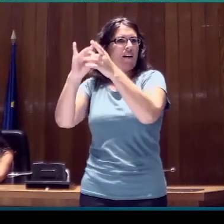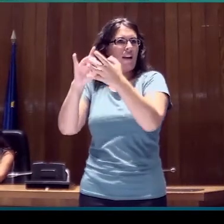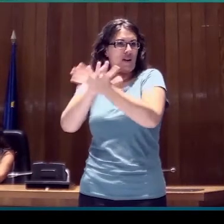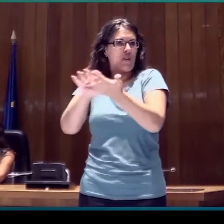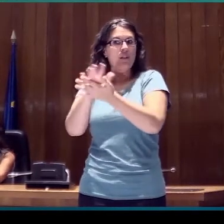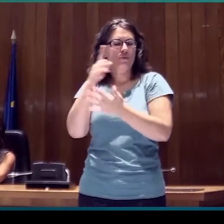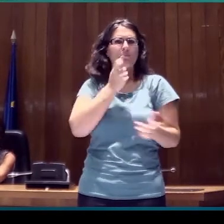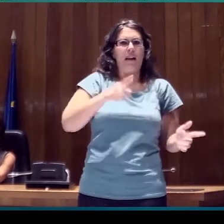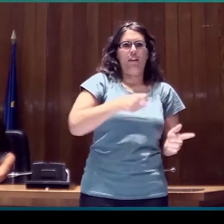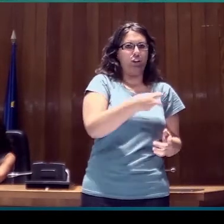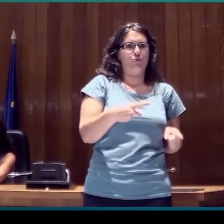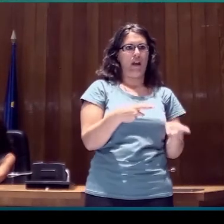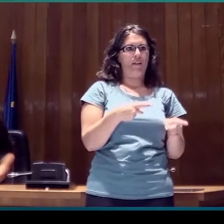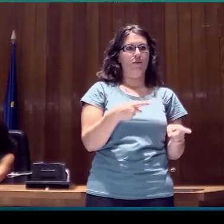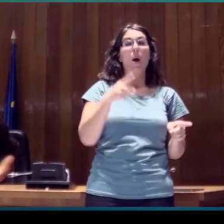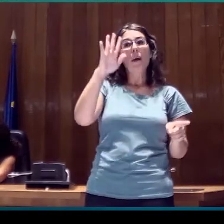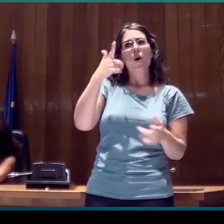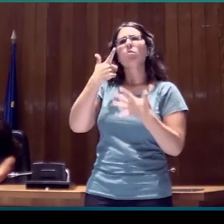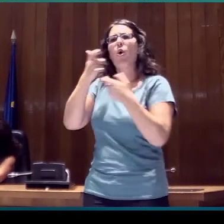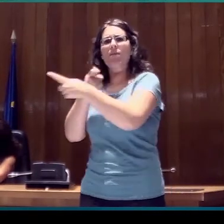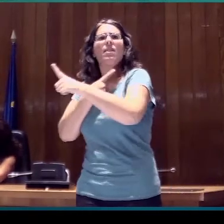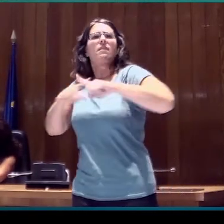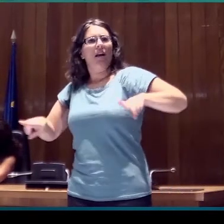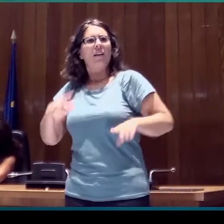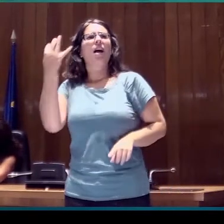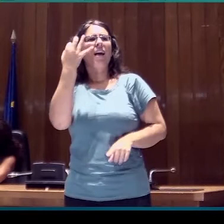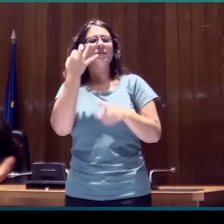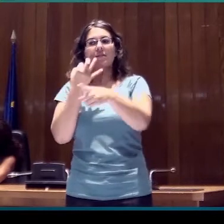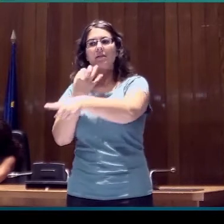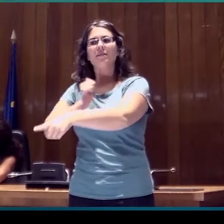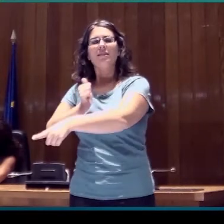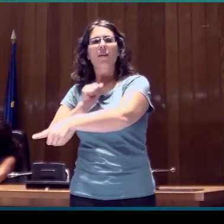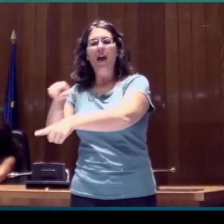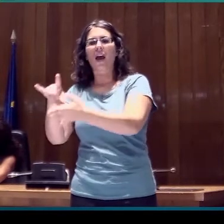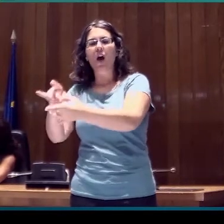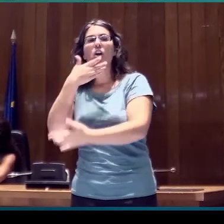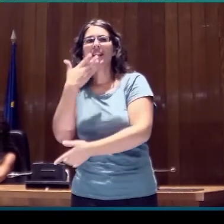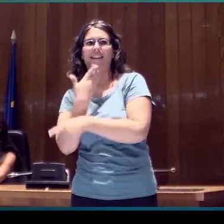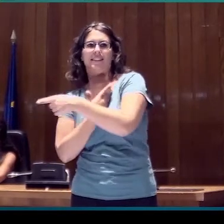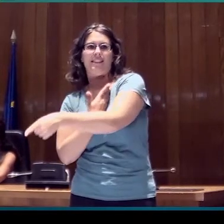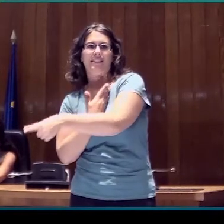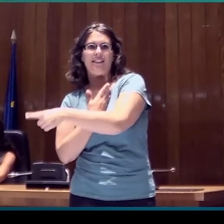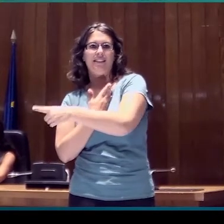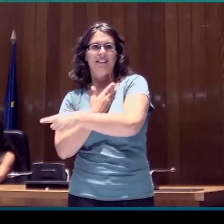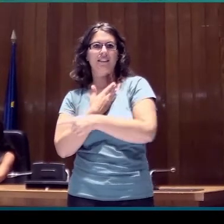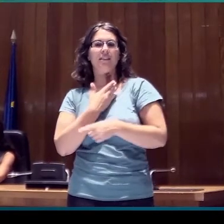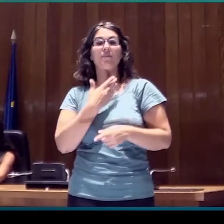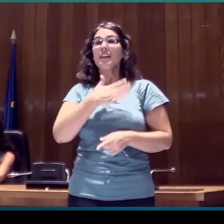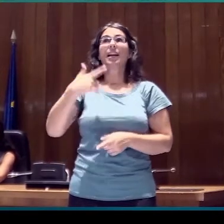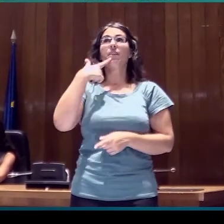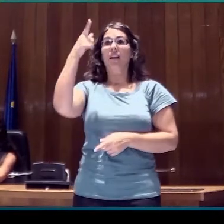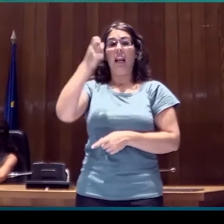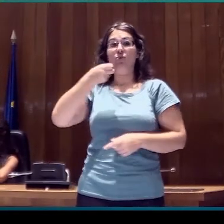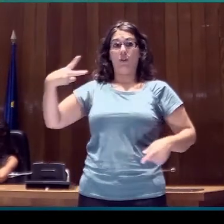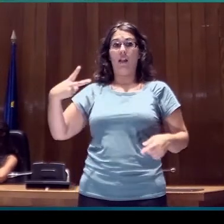obtuvimos que sí existían diferencias significativas con el rendimiento de los oyentes. Es decir, estos resultados nos